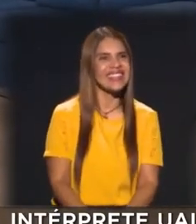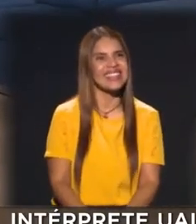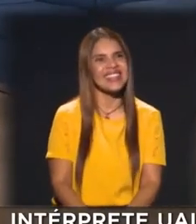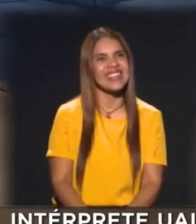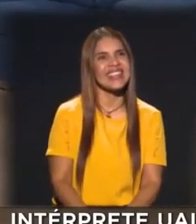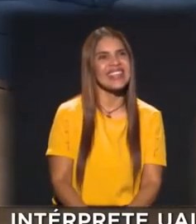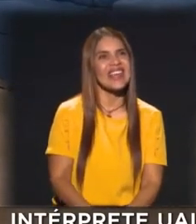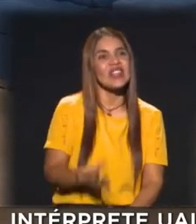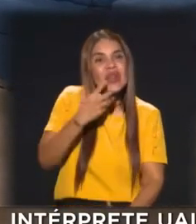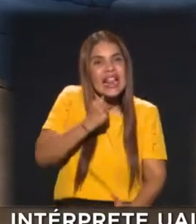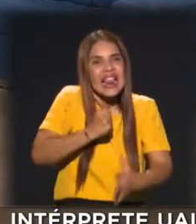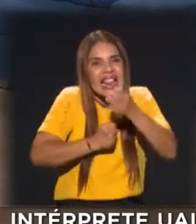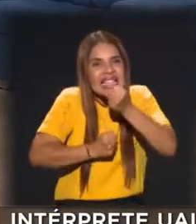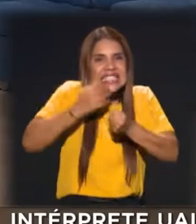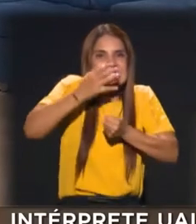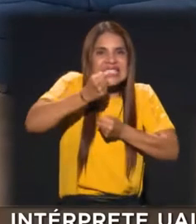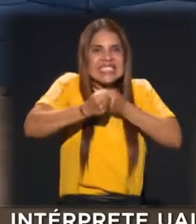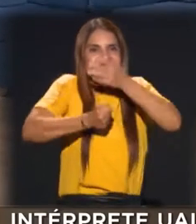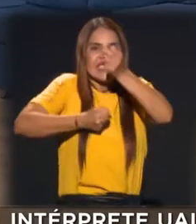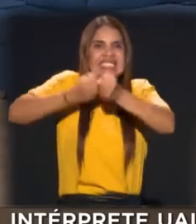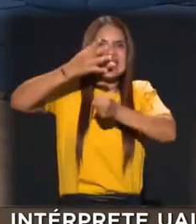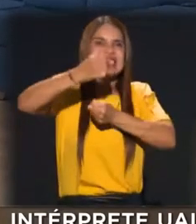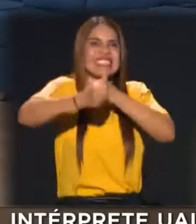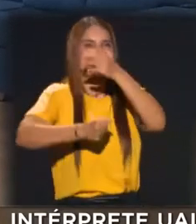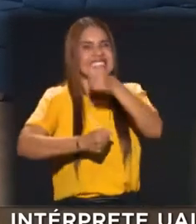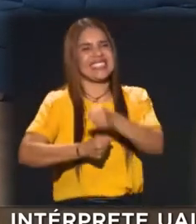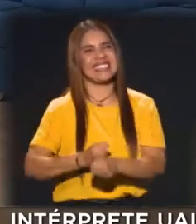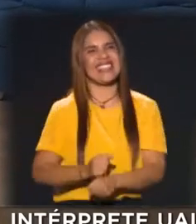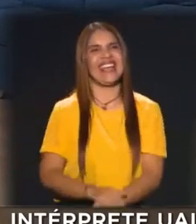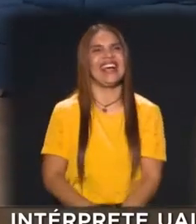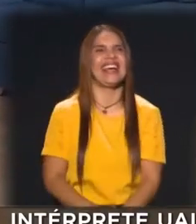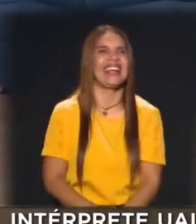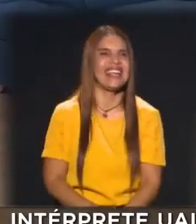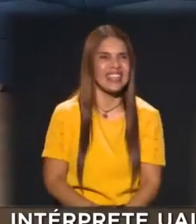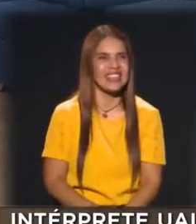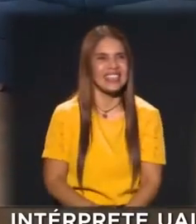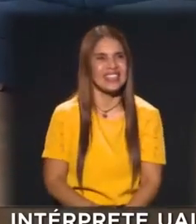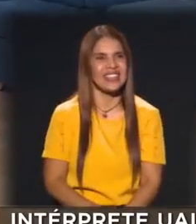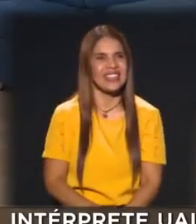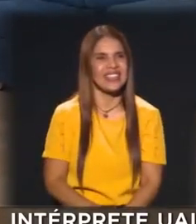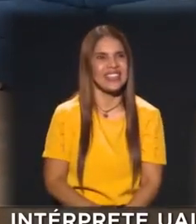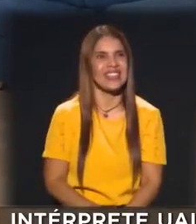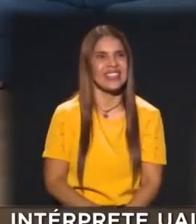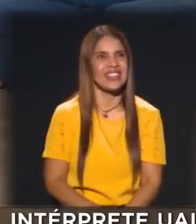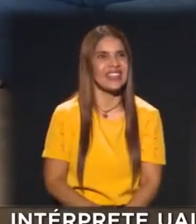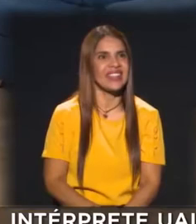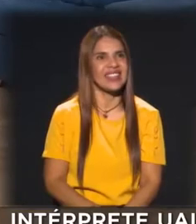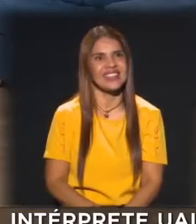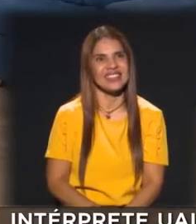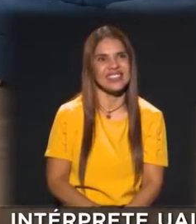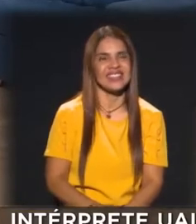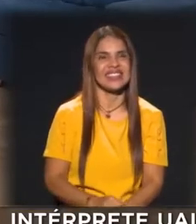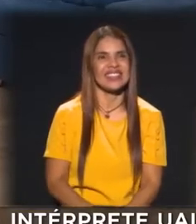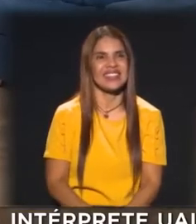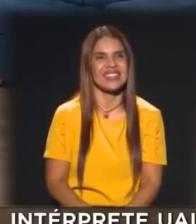Se tenía que terminar ahí, así, ¿no? Dos, tres, cuatro. Bueno, debajo de un puente hay una